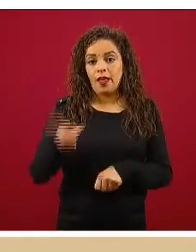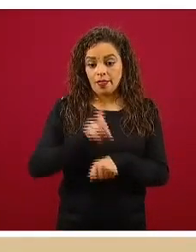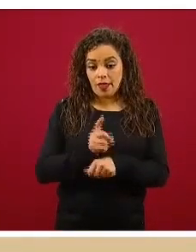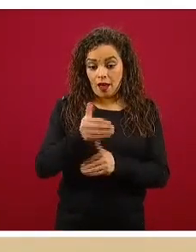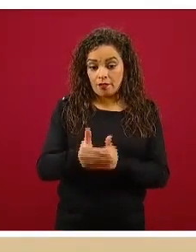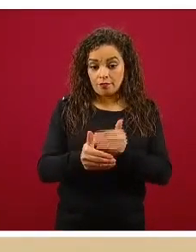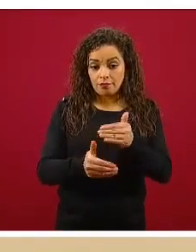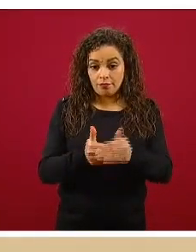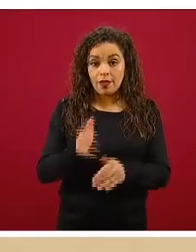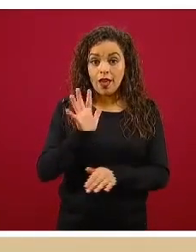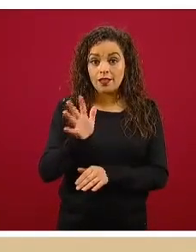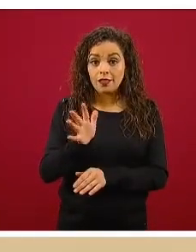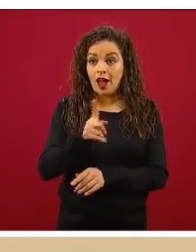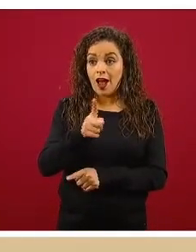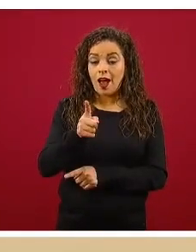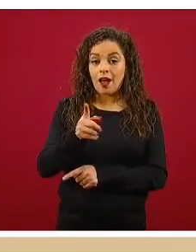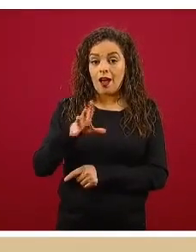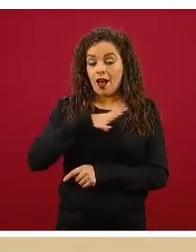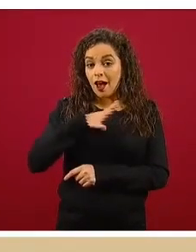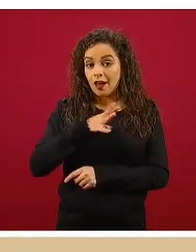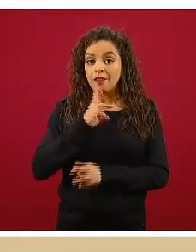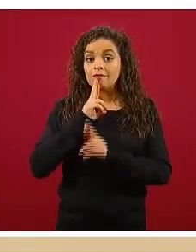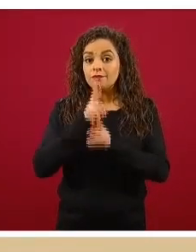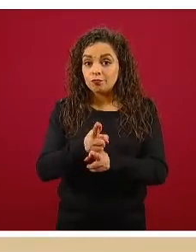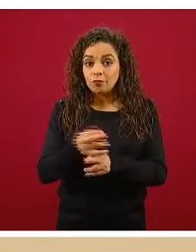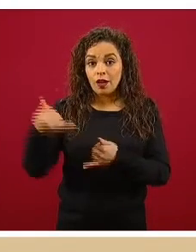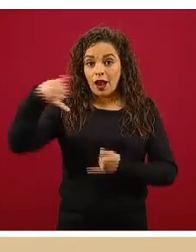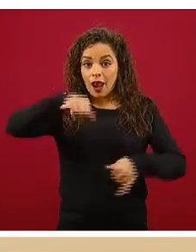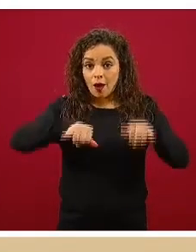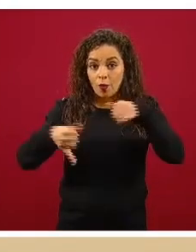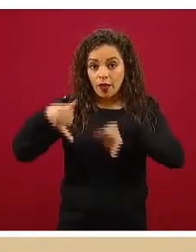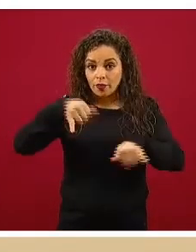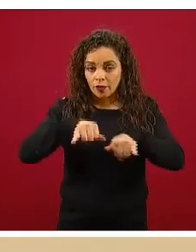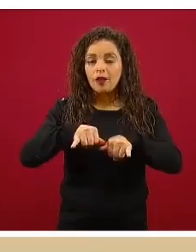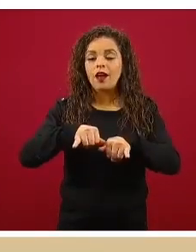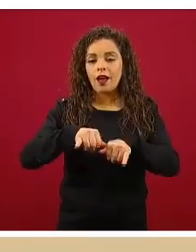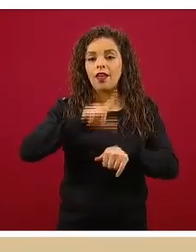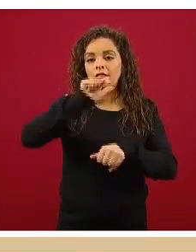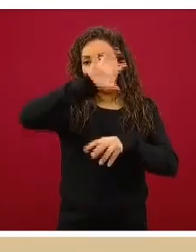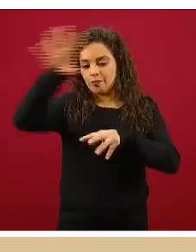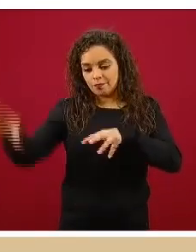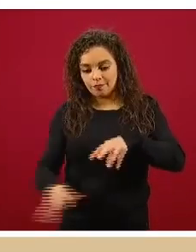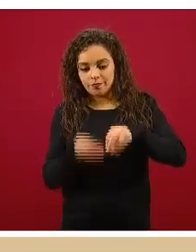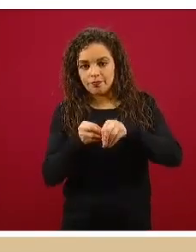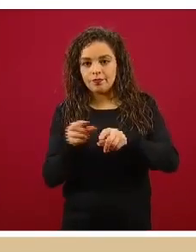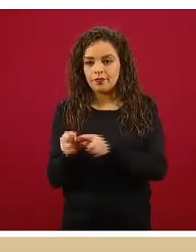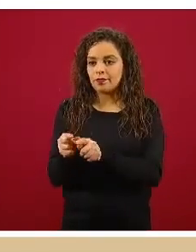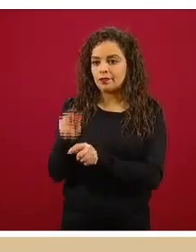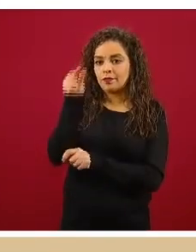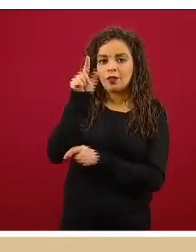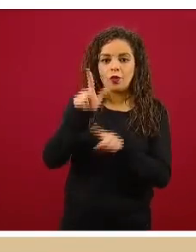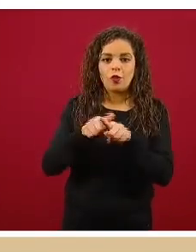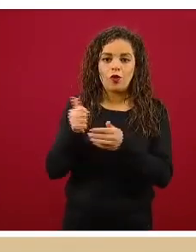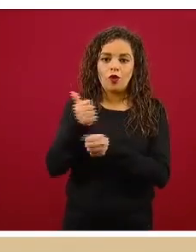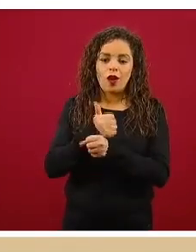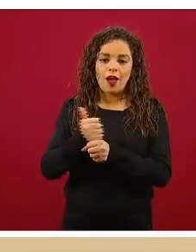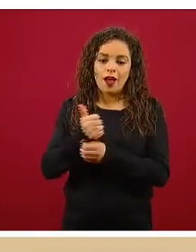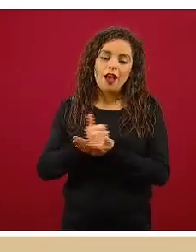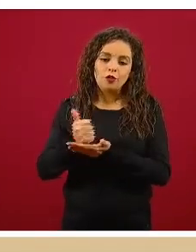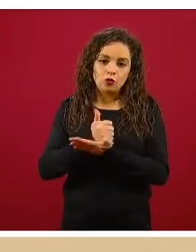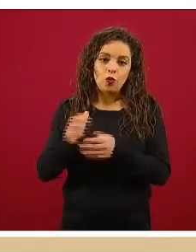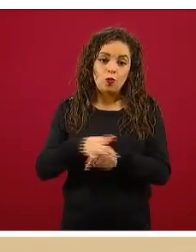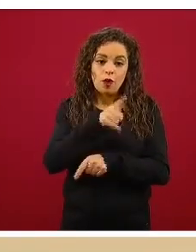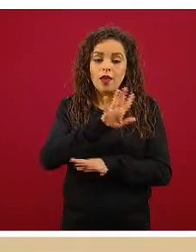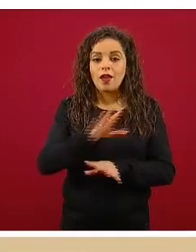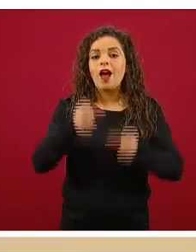resultados de laboratorio podrán pasar a formar parte de la barra azul, que son las confirmadas. Y bueno, en orden descendente nos permite